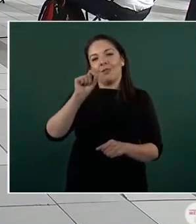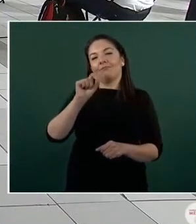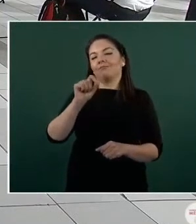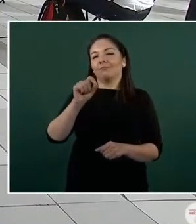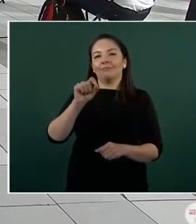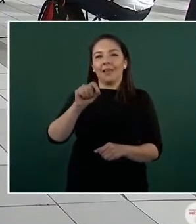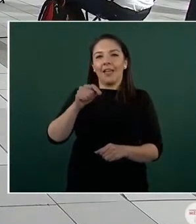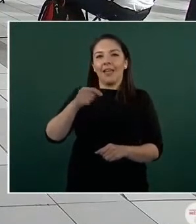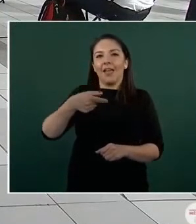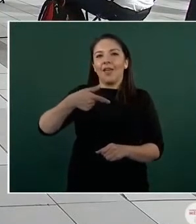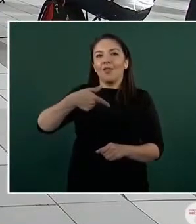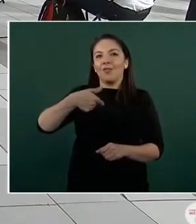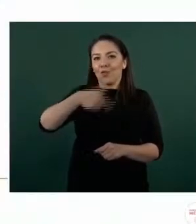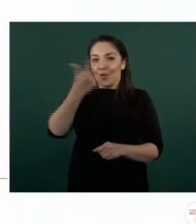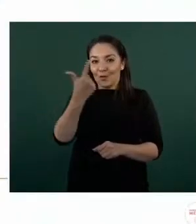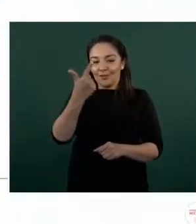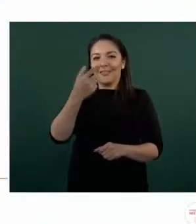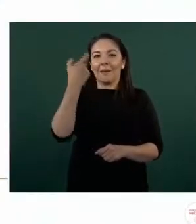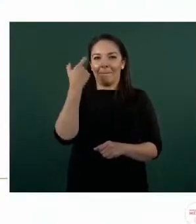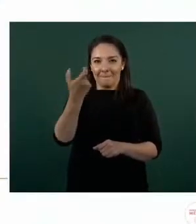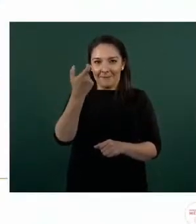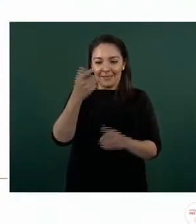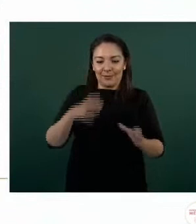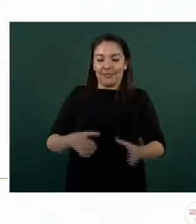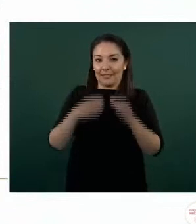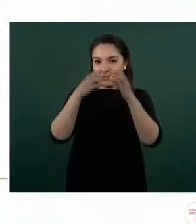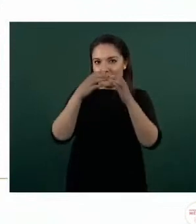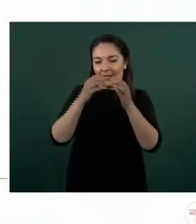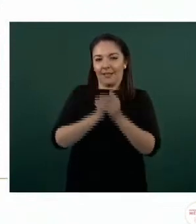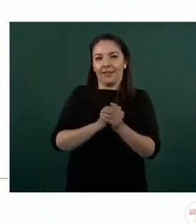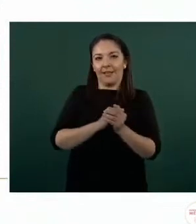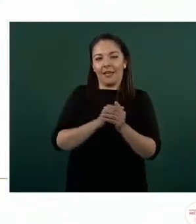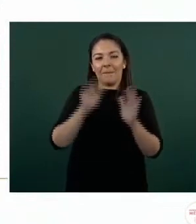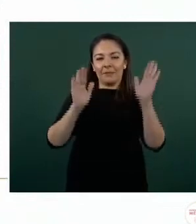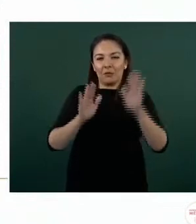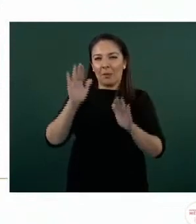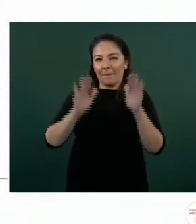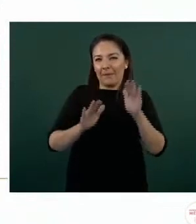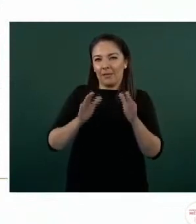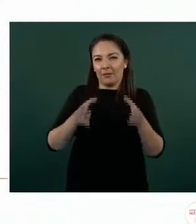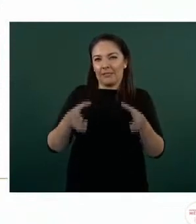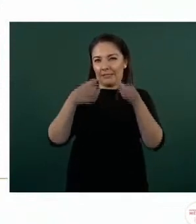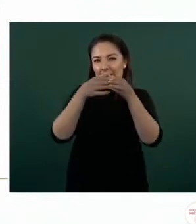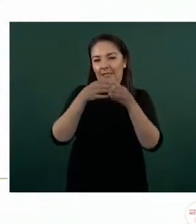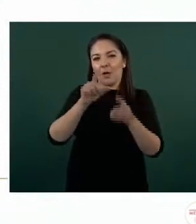12.24 pesos por litro en tanque estacionario y el promedio para cilindros